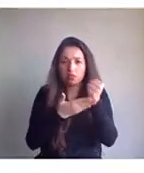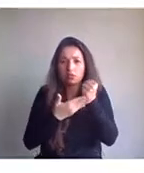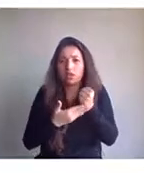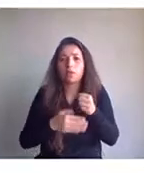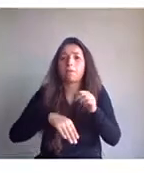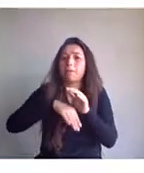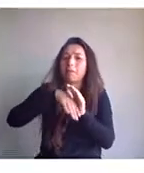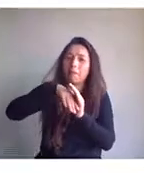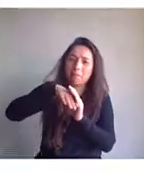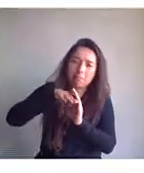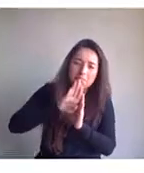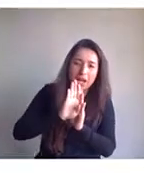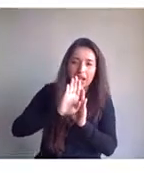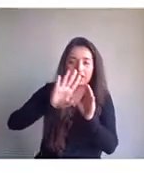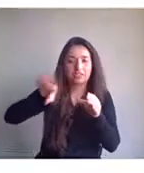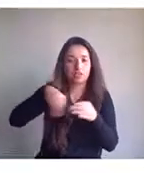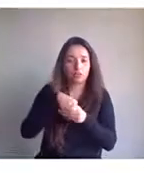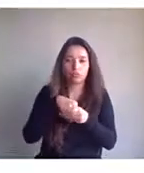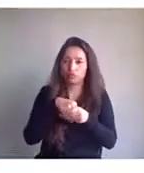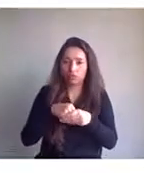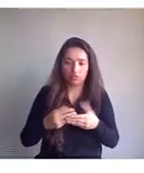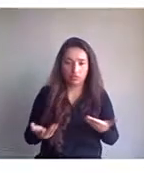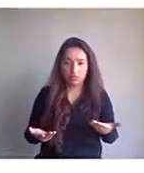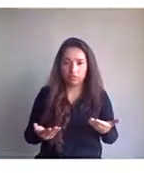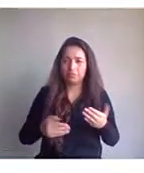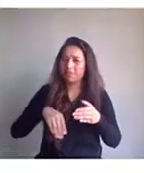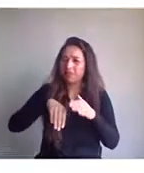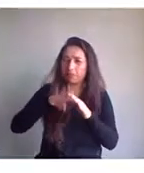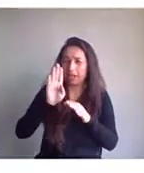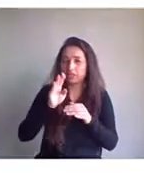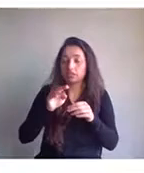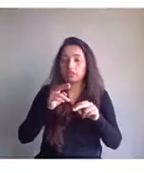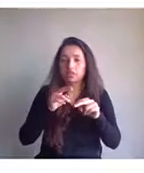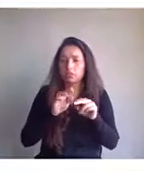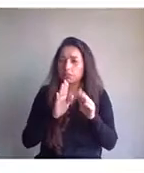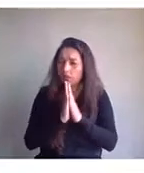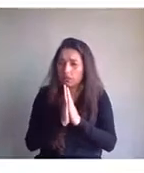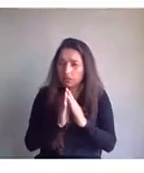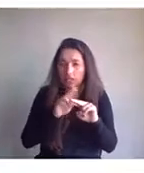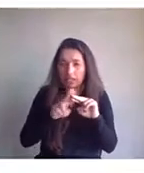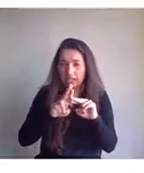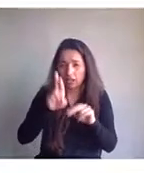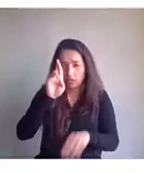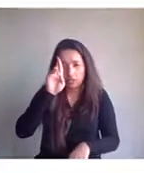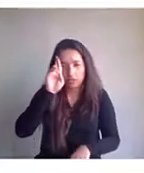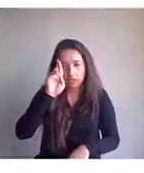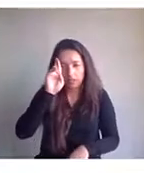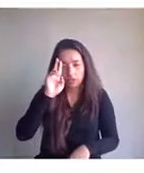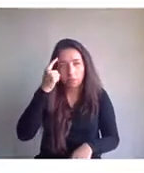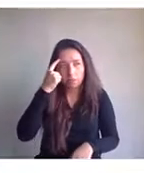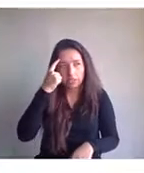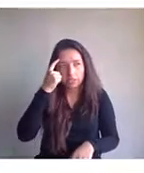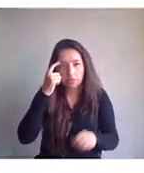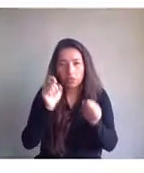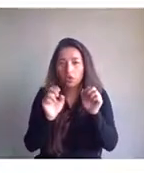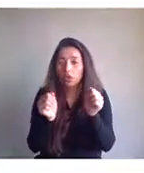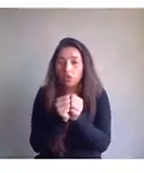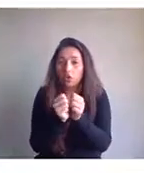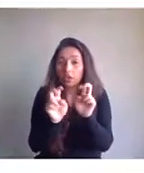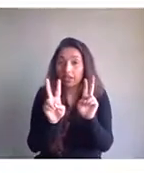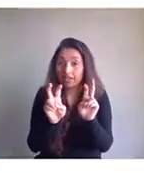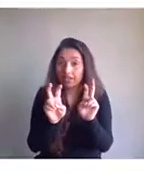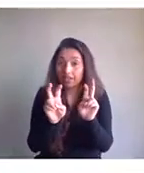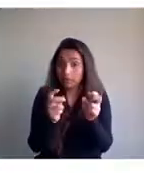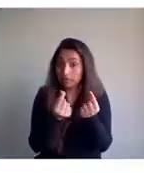inclusión ecológica del laboral de los invito a que hagamos esta reflexión para que con los recursos de la cooperación internacional que edición del vídeo